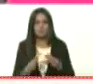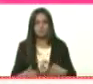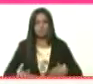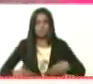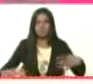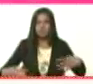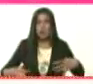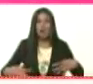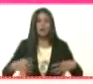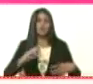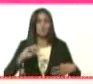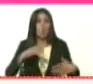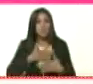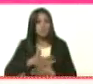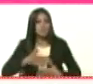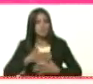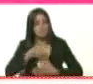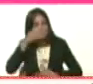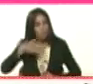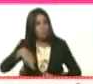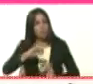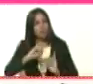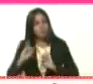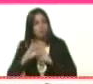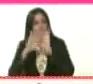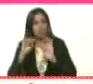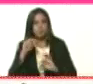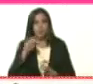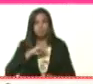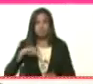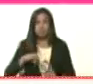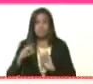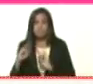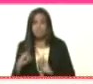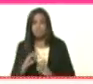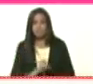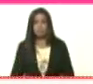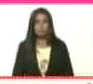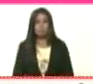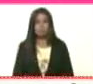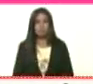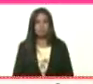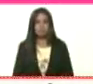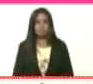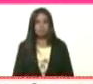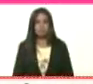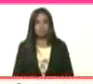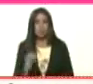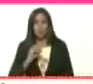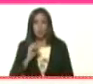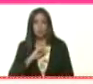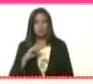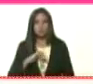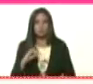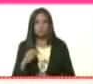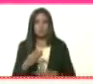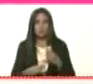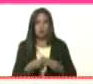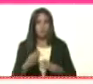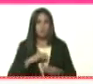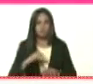sino de satisfacer las necesidades de nuestro pueblo. Nosotros somos o seremos lo que hagamos